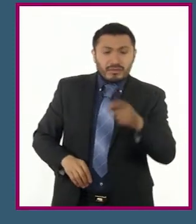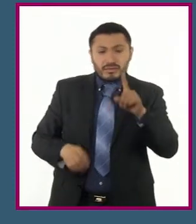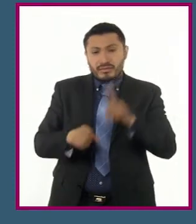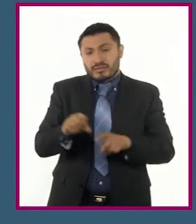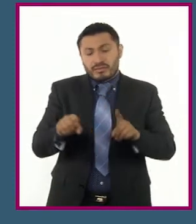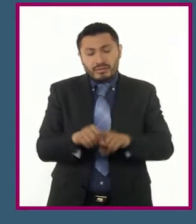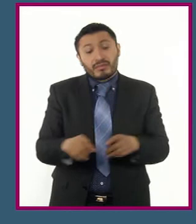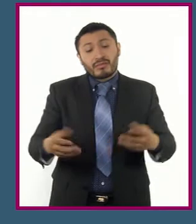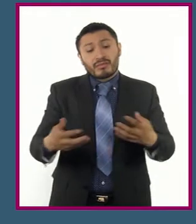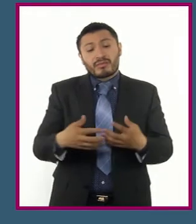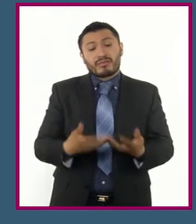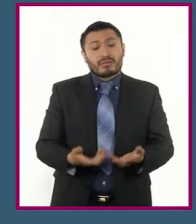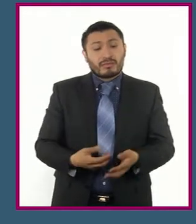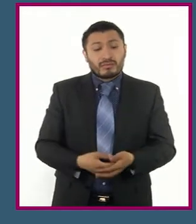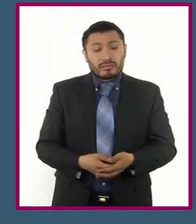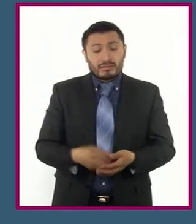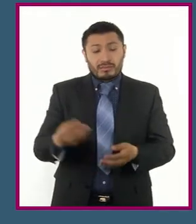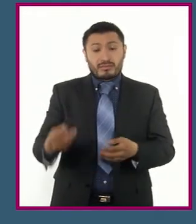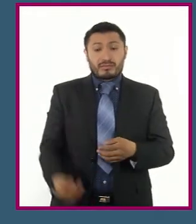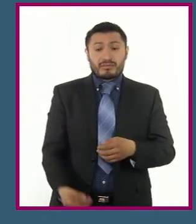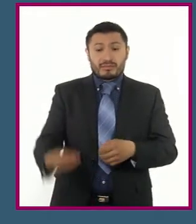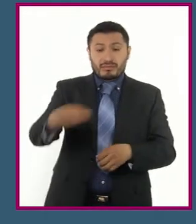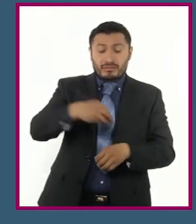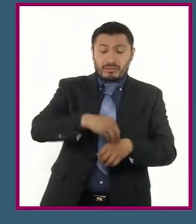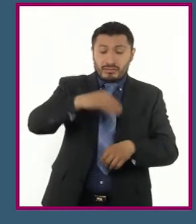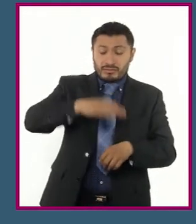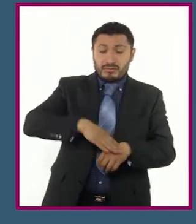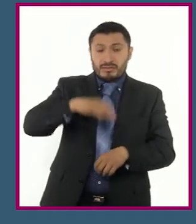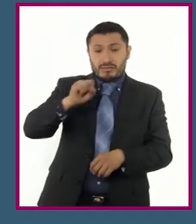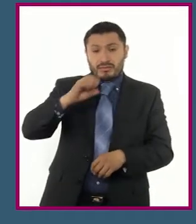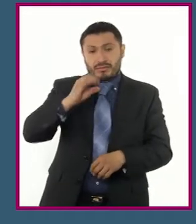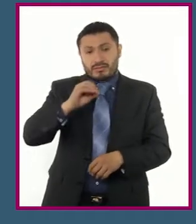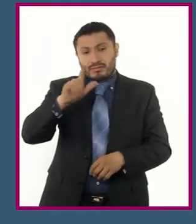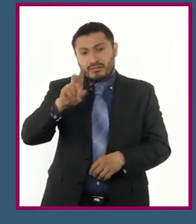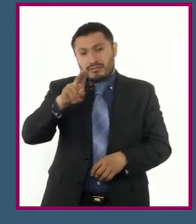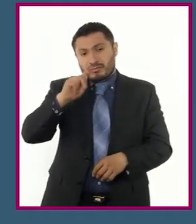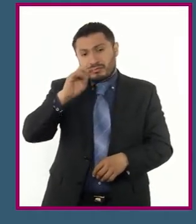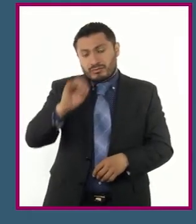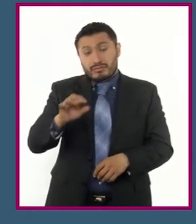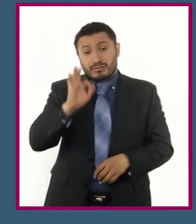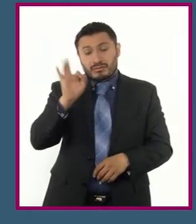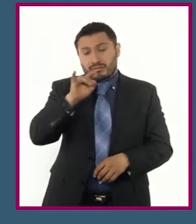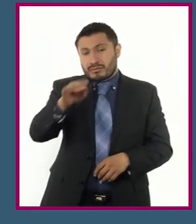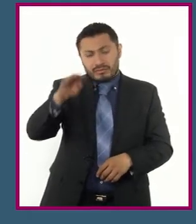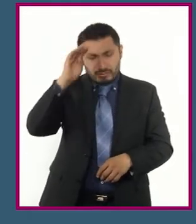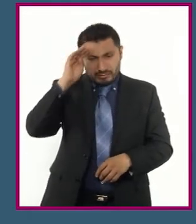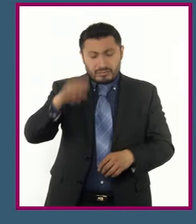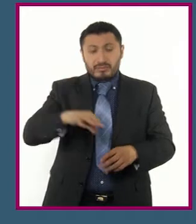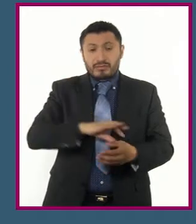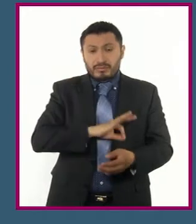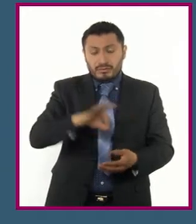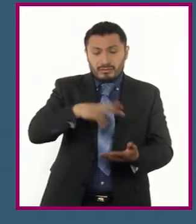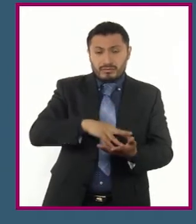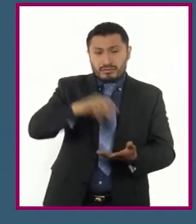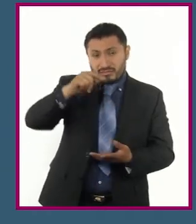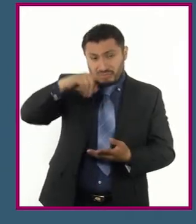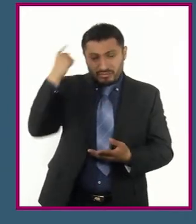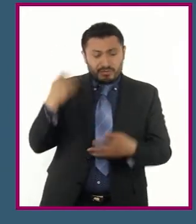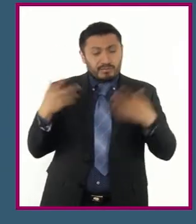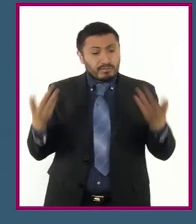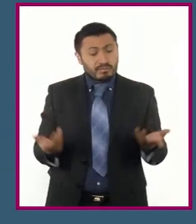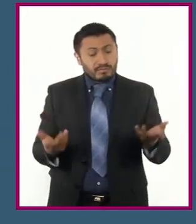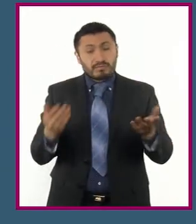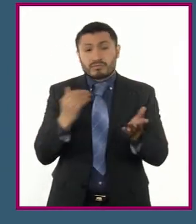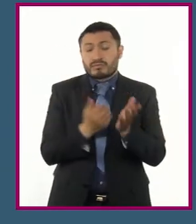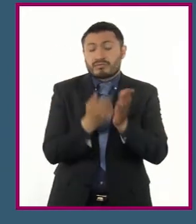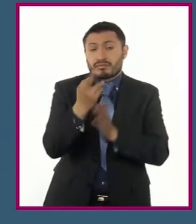colorante? Si agregamos más soluto, ¿consideran que se podría disolver con facilidad? A